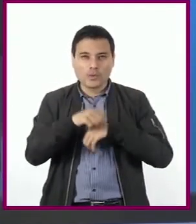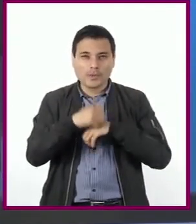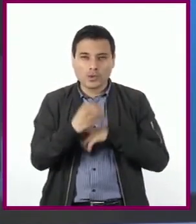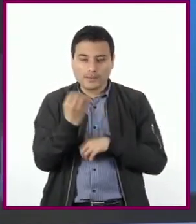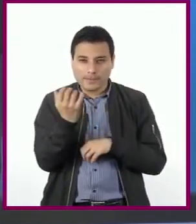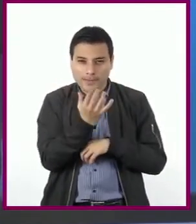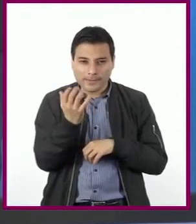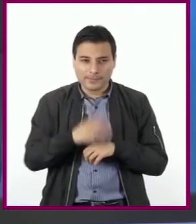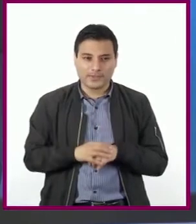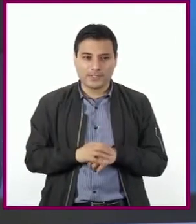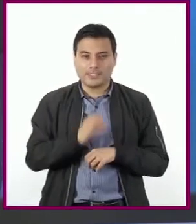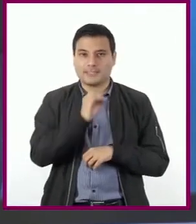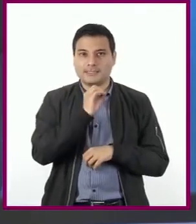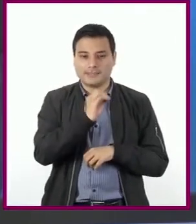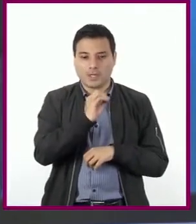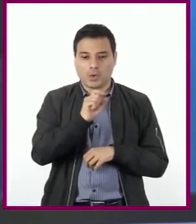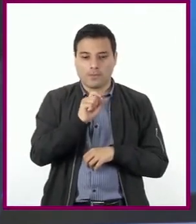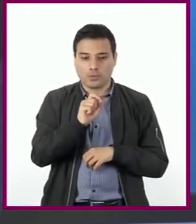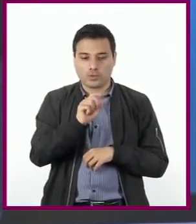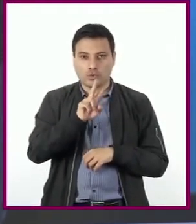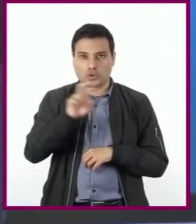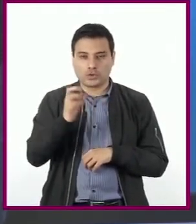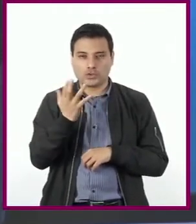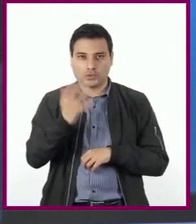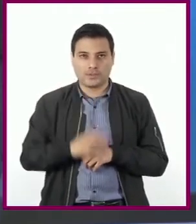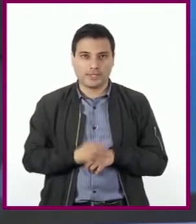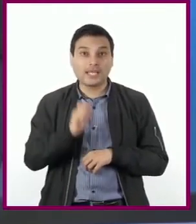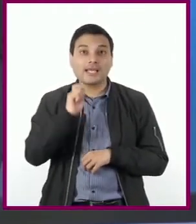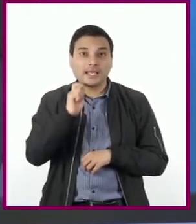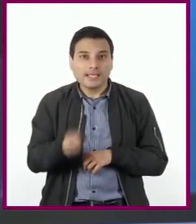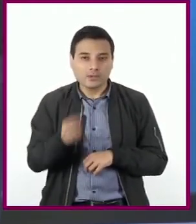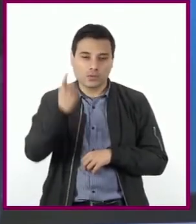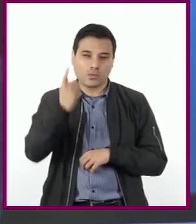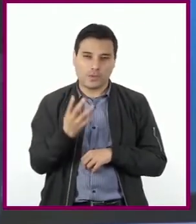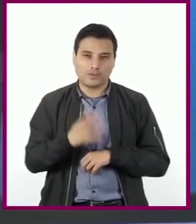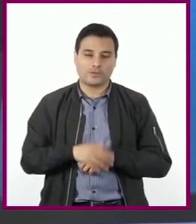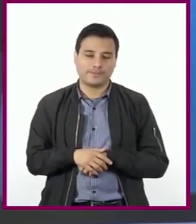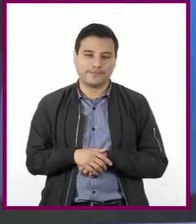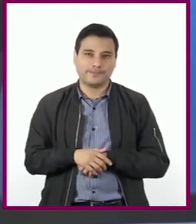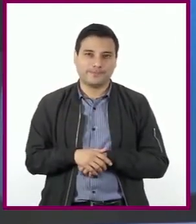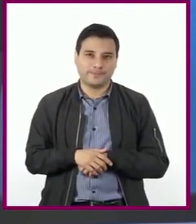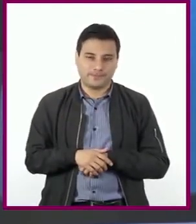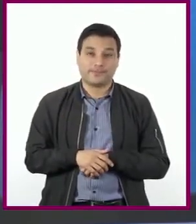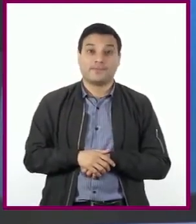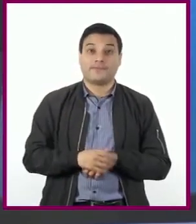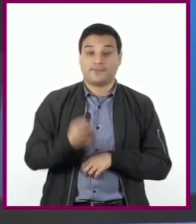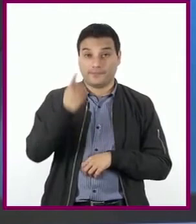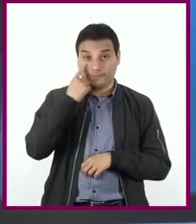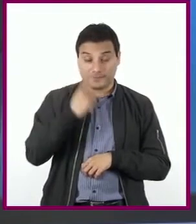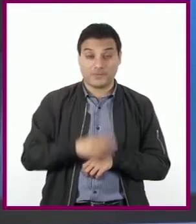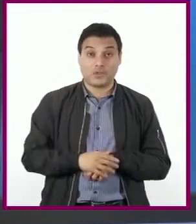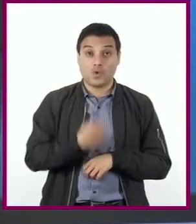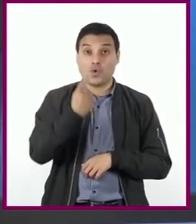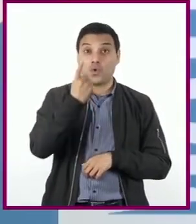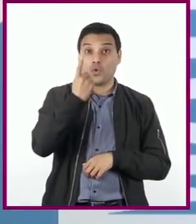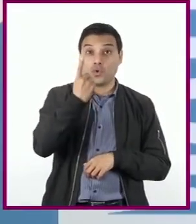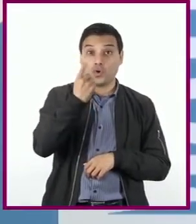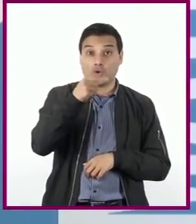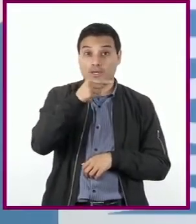0.250, que se lee como 250 milésimos, lo que es el resultado de dividir 1 entre